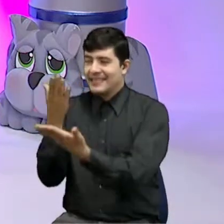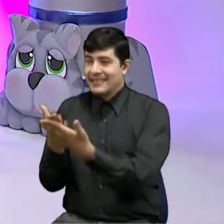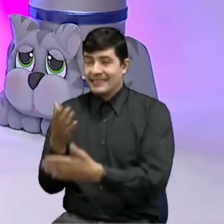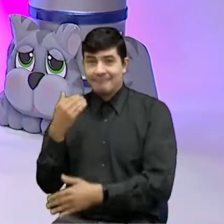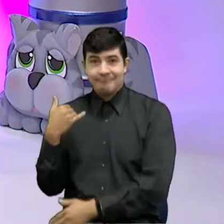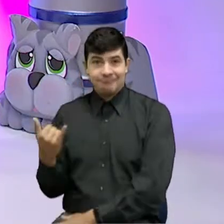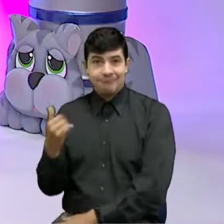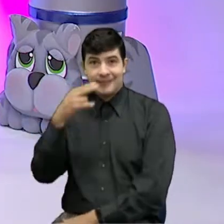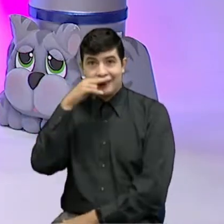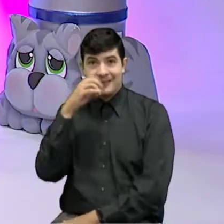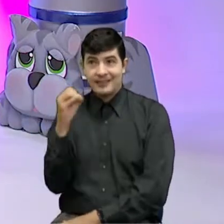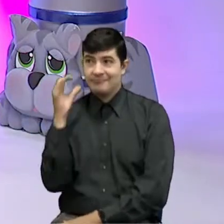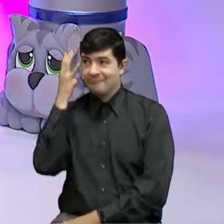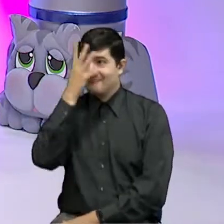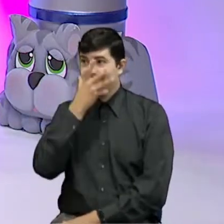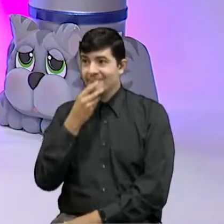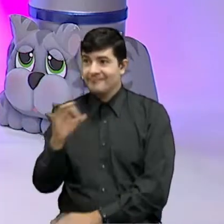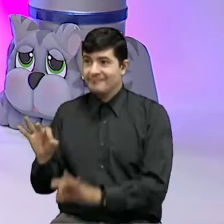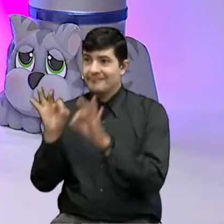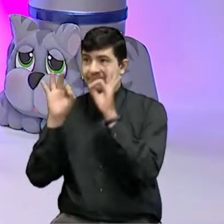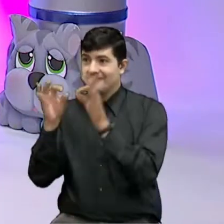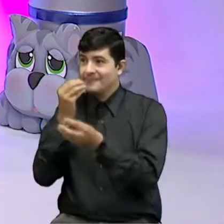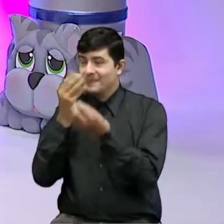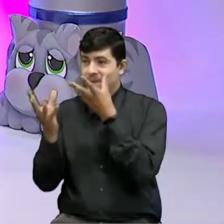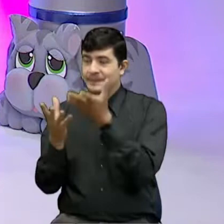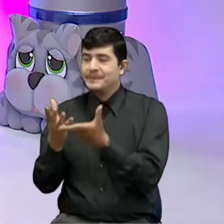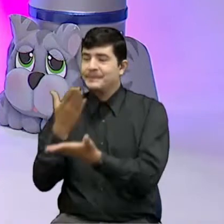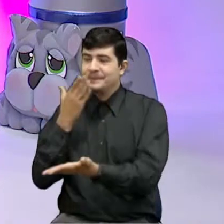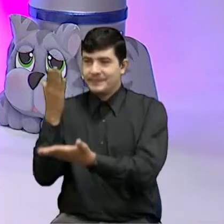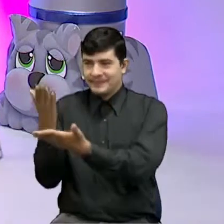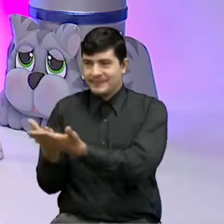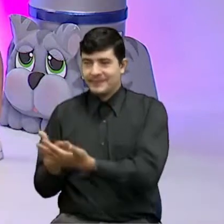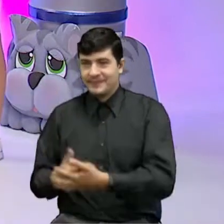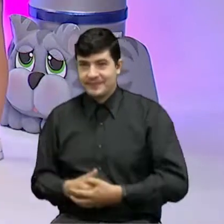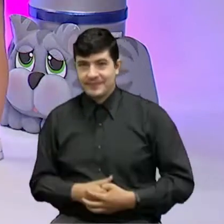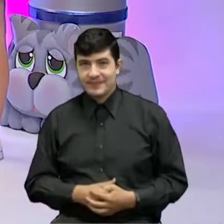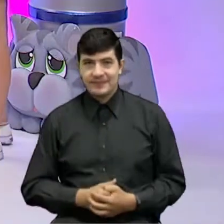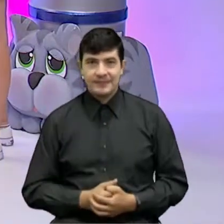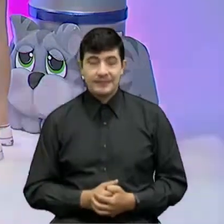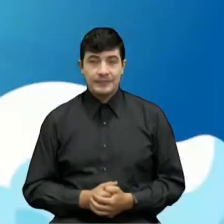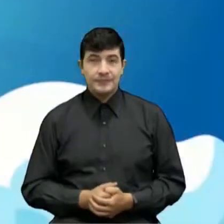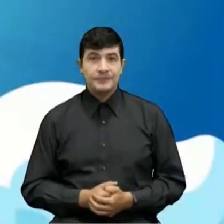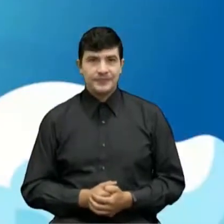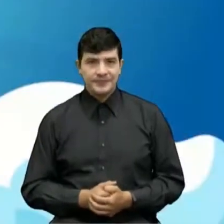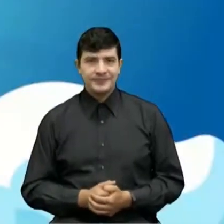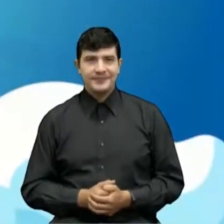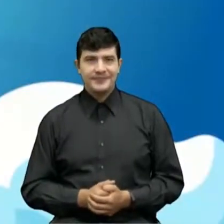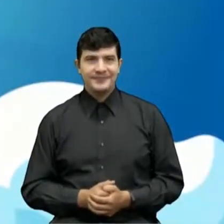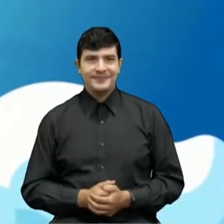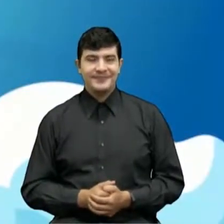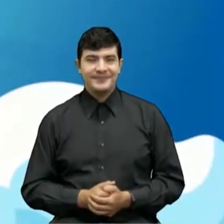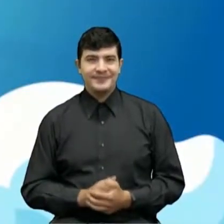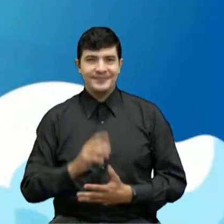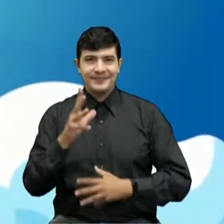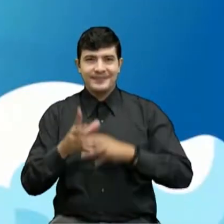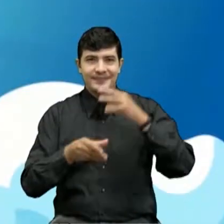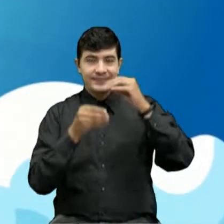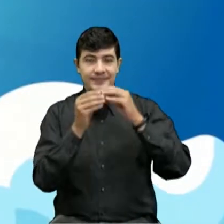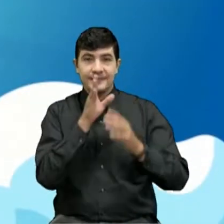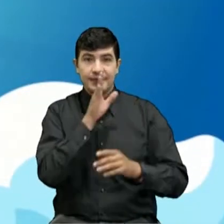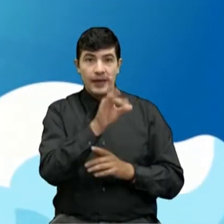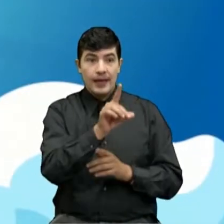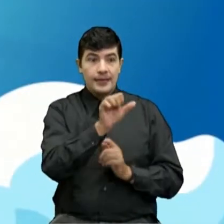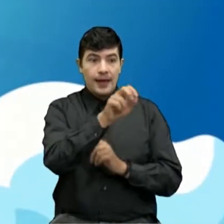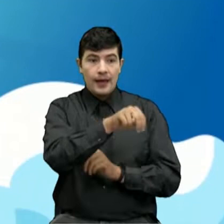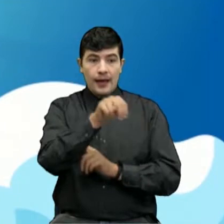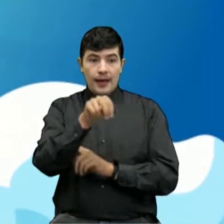más hermoso! ¿Eh, Diego? Muchos besitos para ti, mi cielo. Excelente. Tengo también a